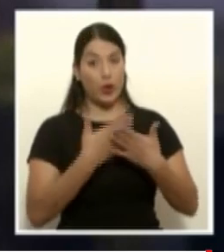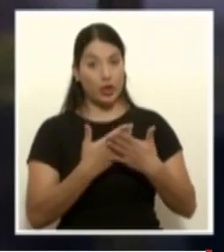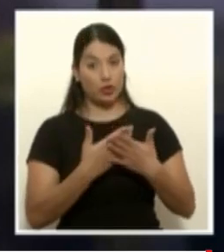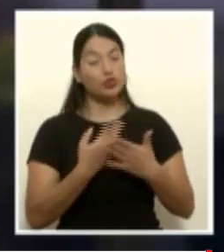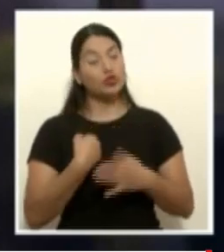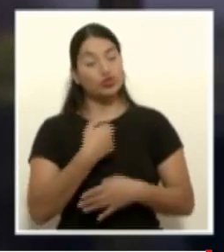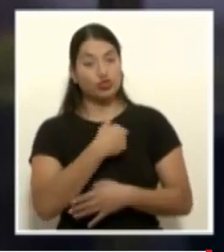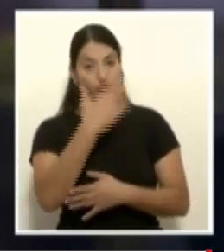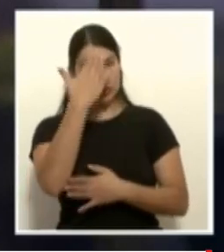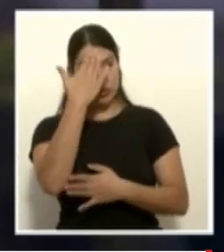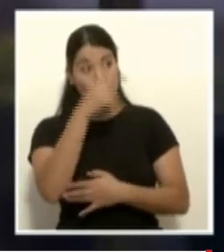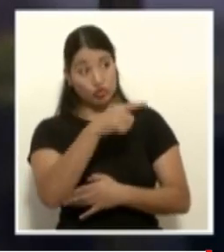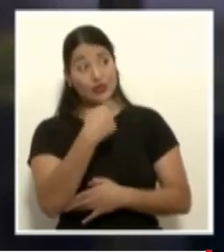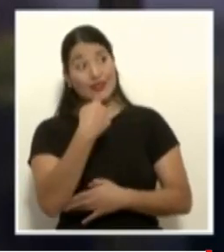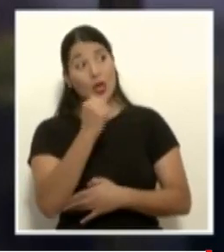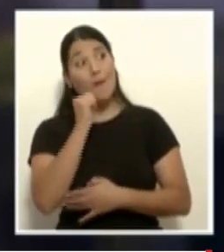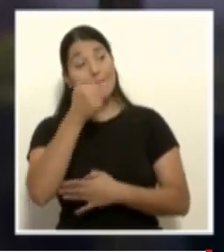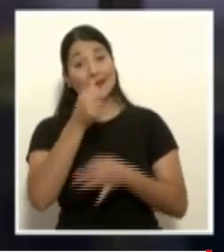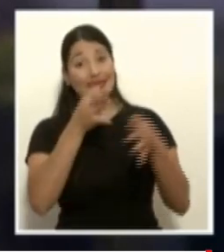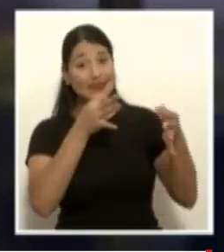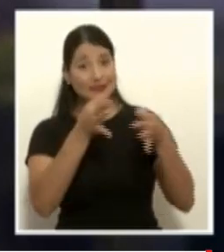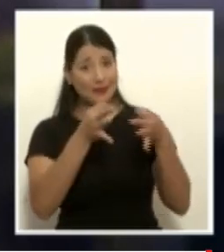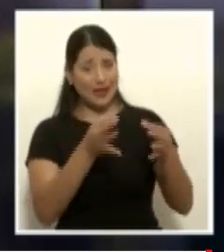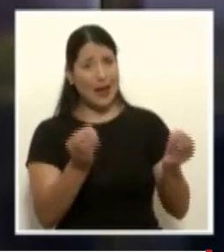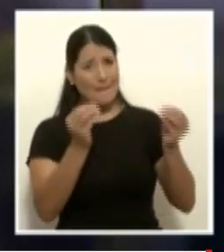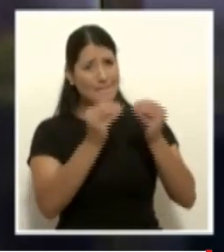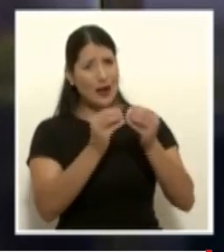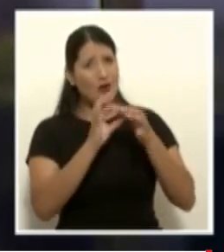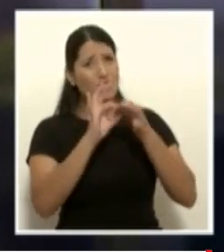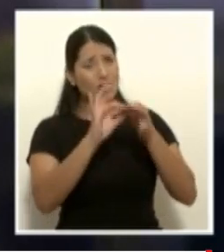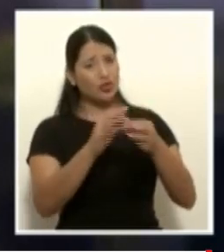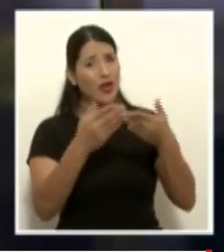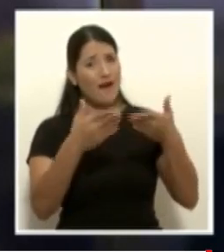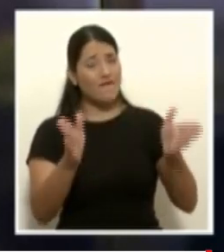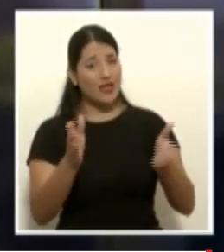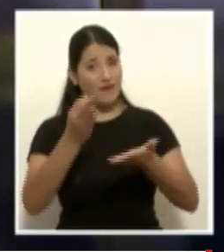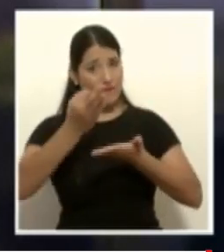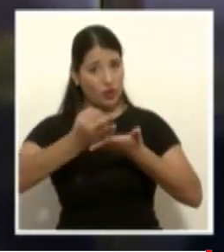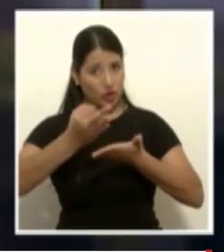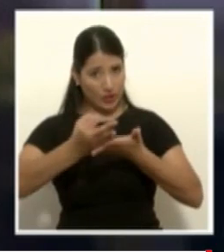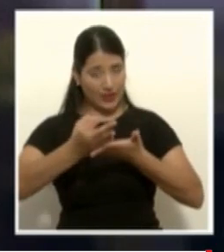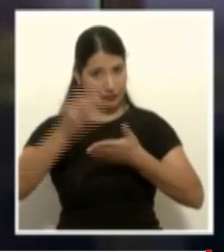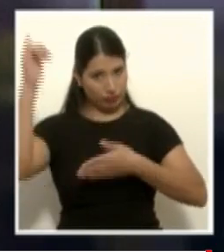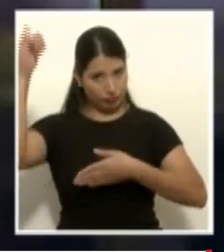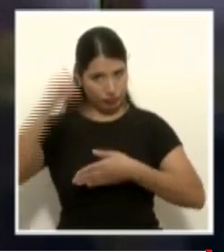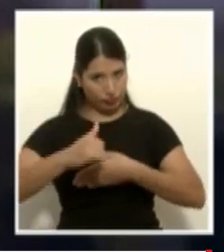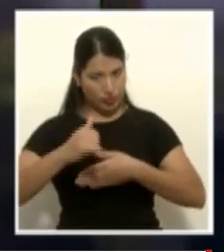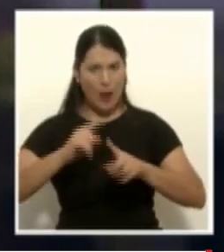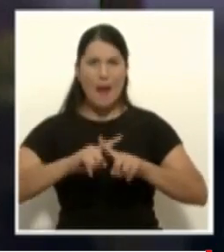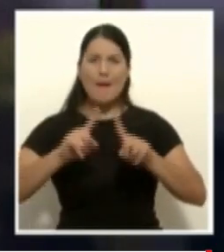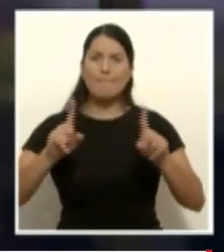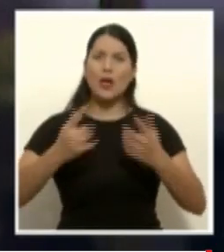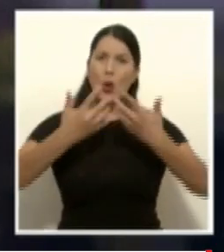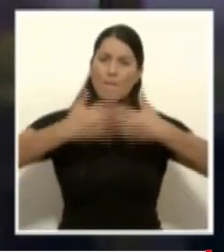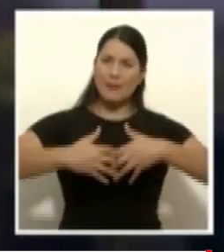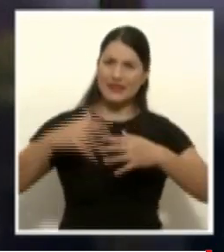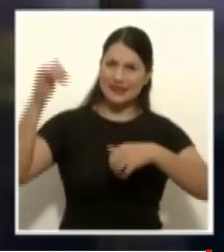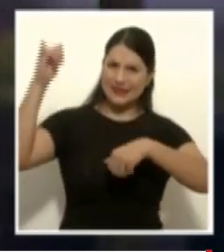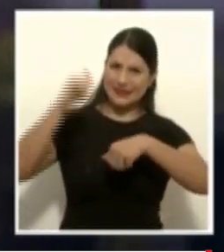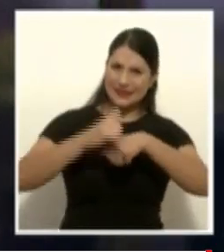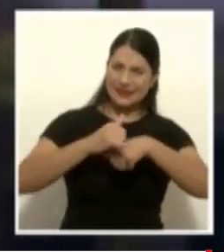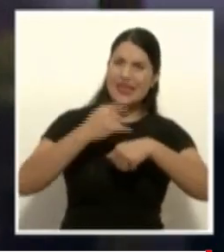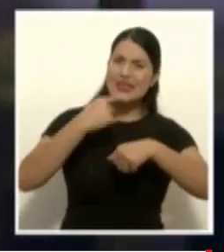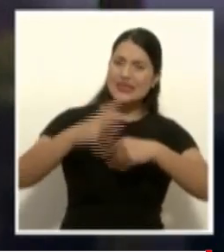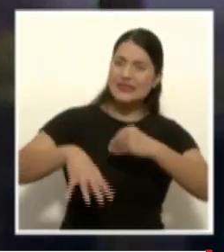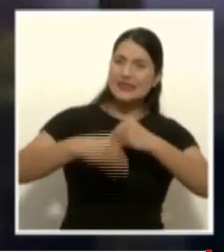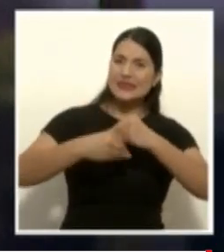Entendemos que usted mencionó que mañana van a dar más detalles sobre todo el tema de la apertura de fronteras, pero Aviación Civil dio una lista preliminar que incluye a Estados Unidos,